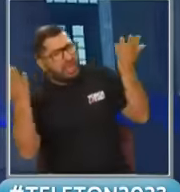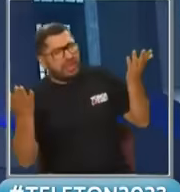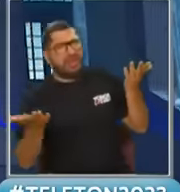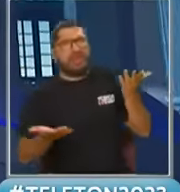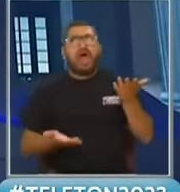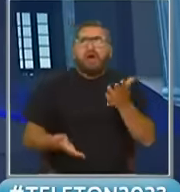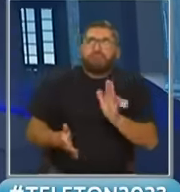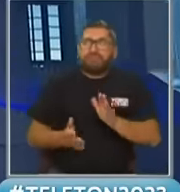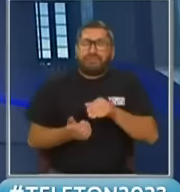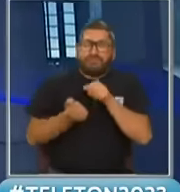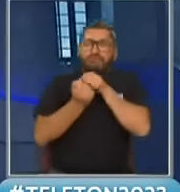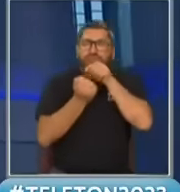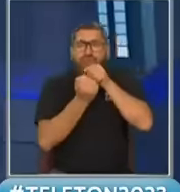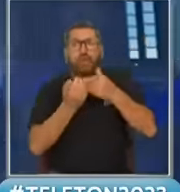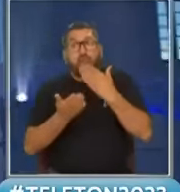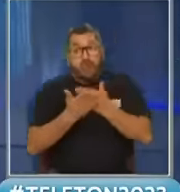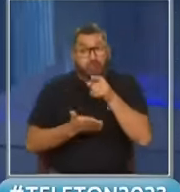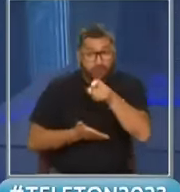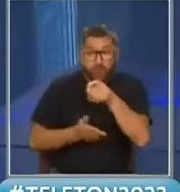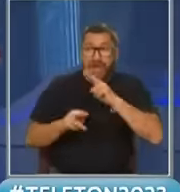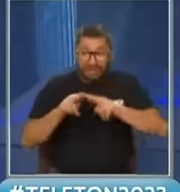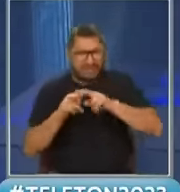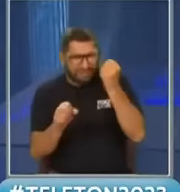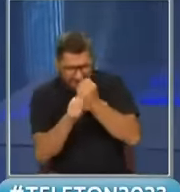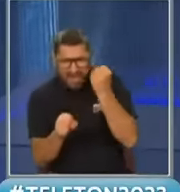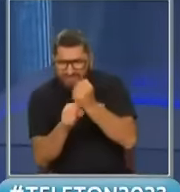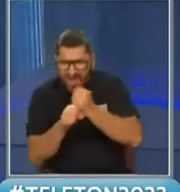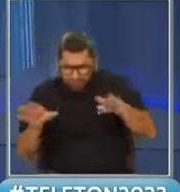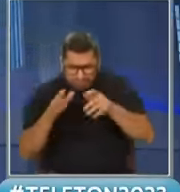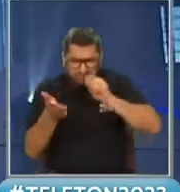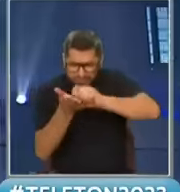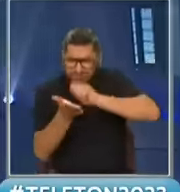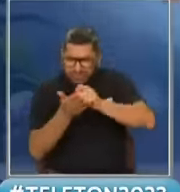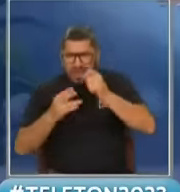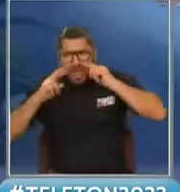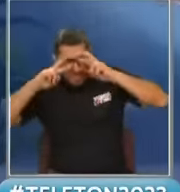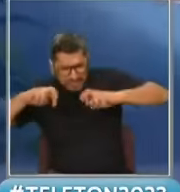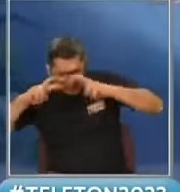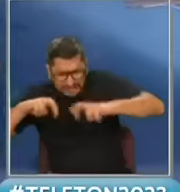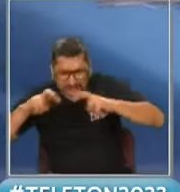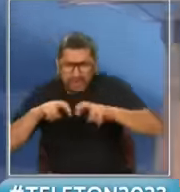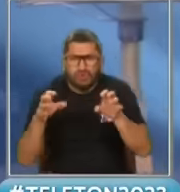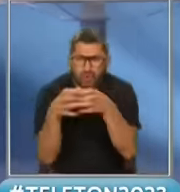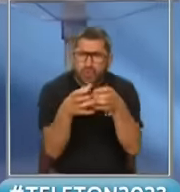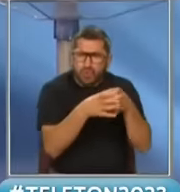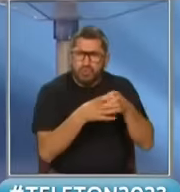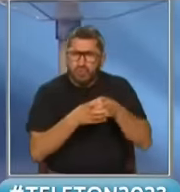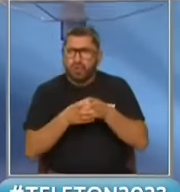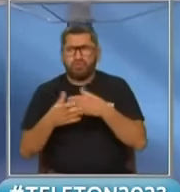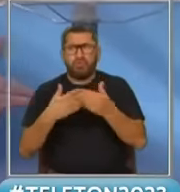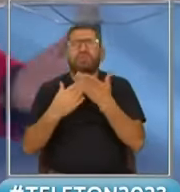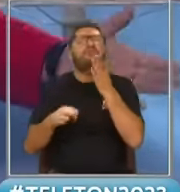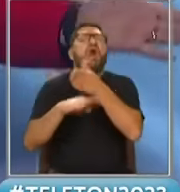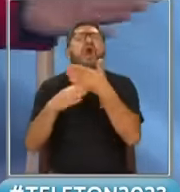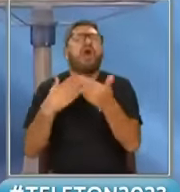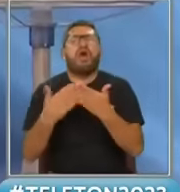Cuando nos mandaban a hacer trabajo de investigación, ¿dónde íbamos?